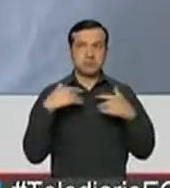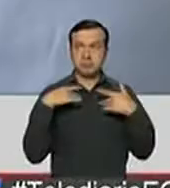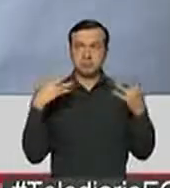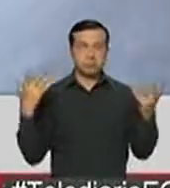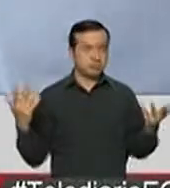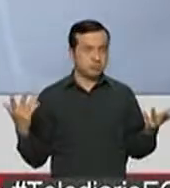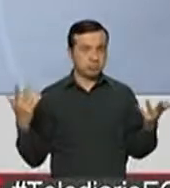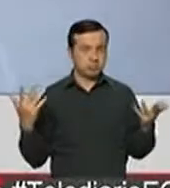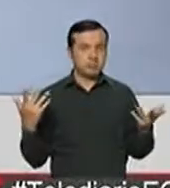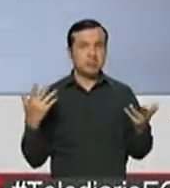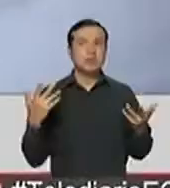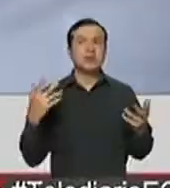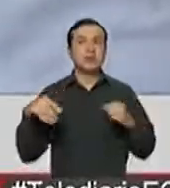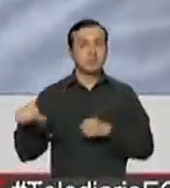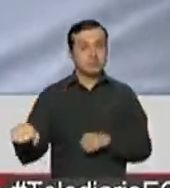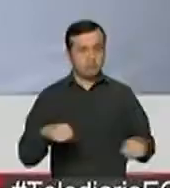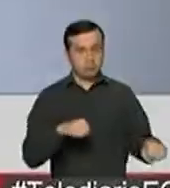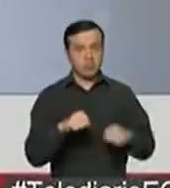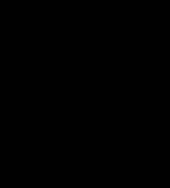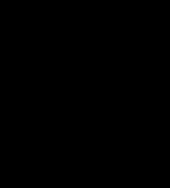de servicio inició el trámite en el